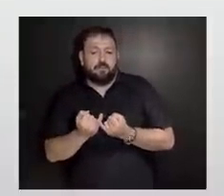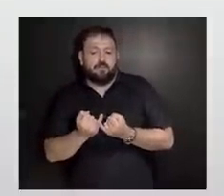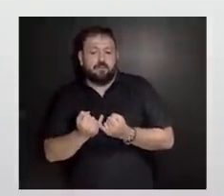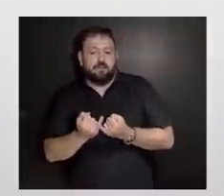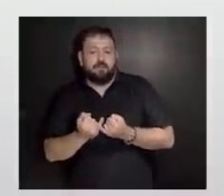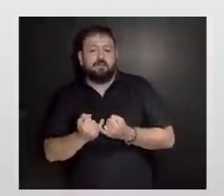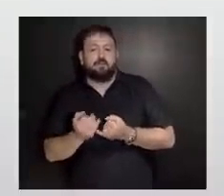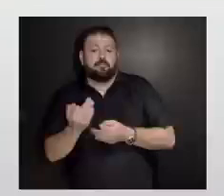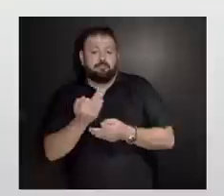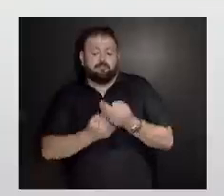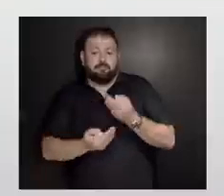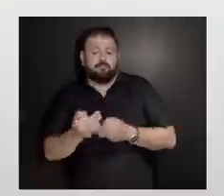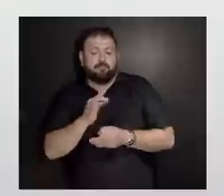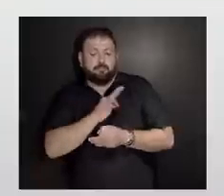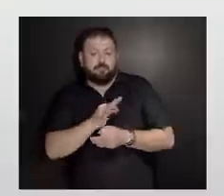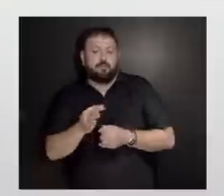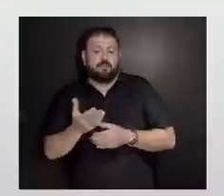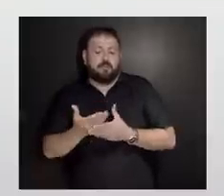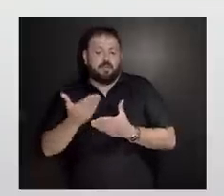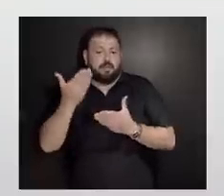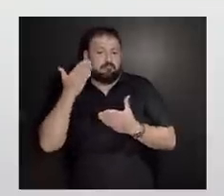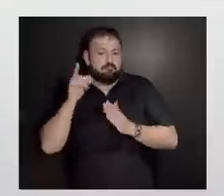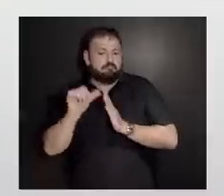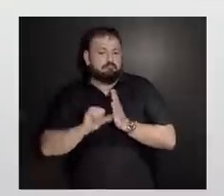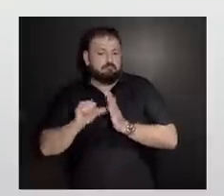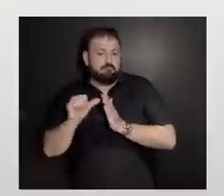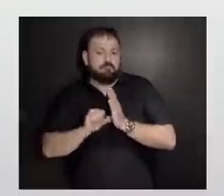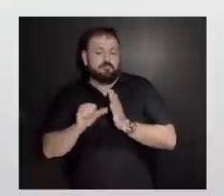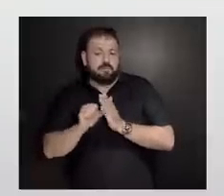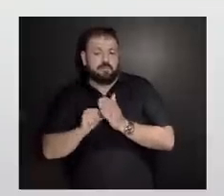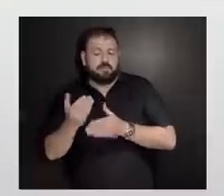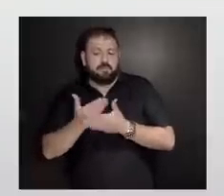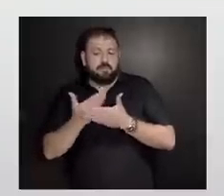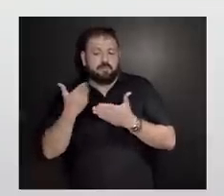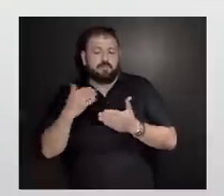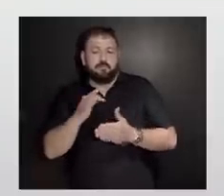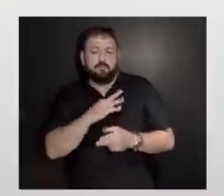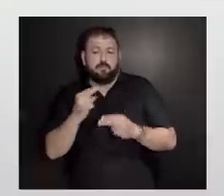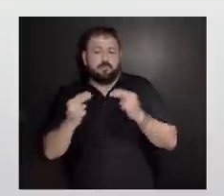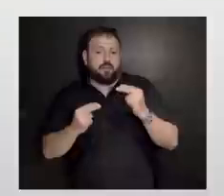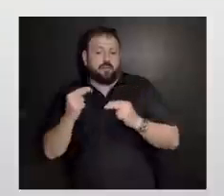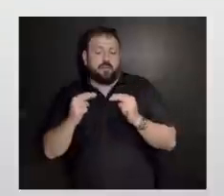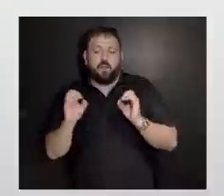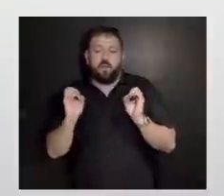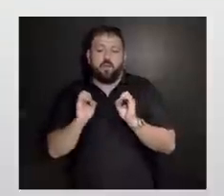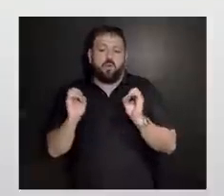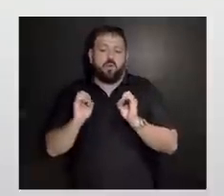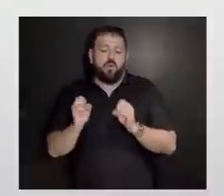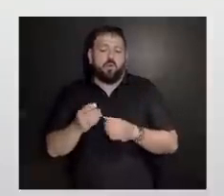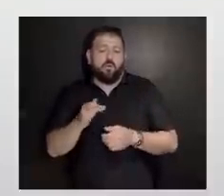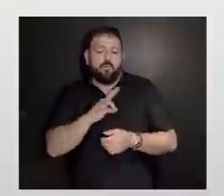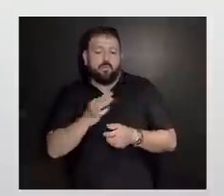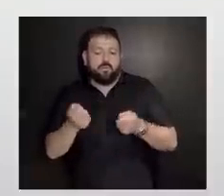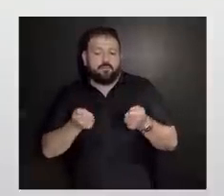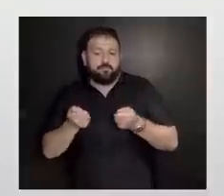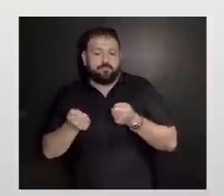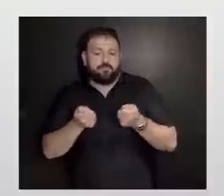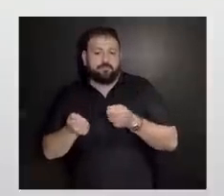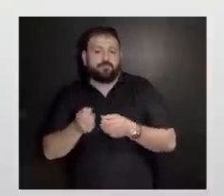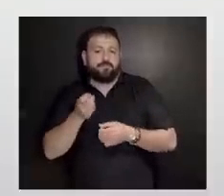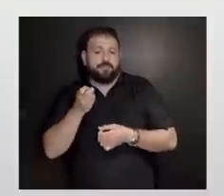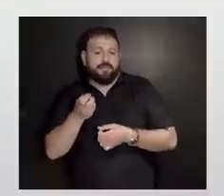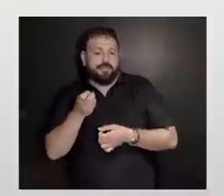niveles elevados de glucosa durante muchos meses, donde fueron a lo mejor niveles que no pudimos controlar. Y la neuropatía como